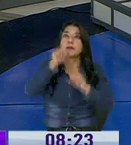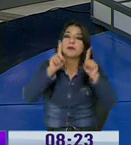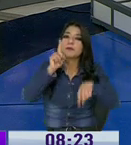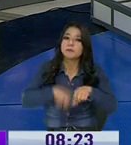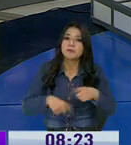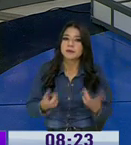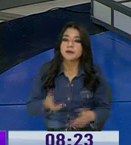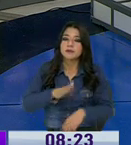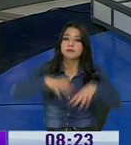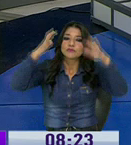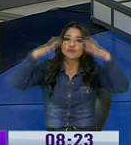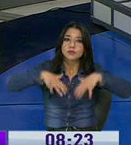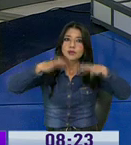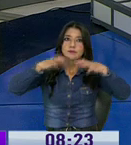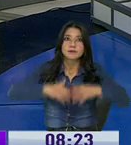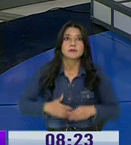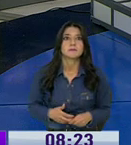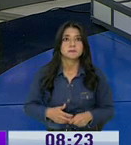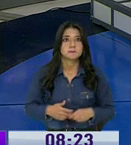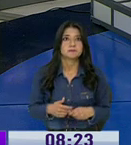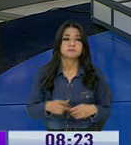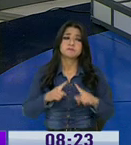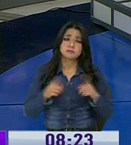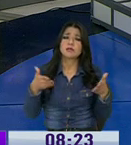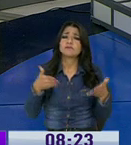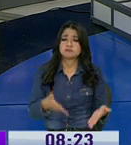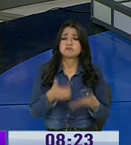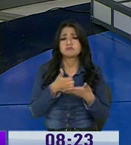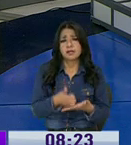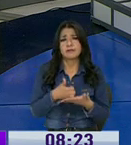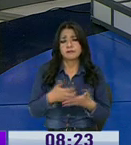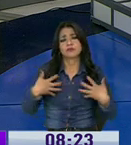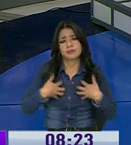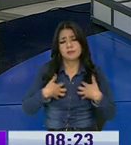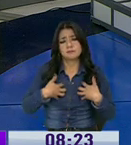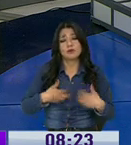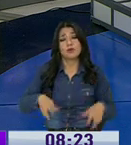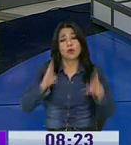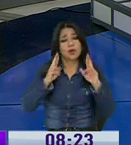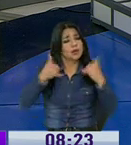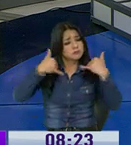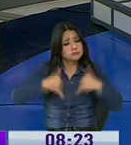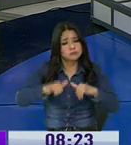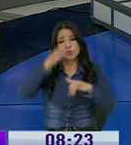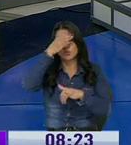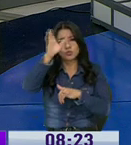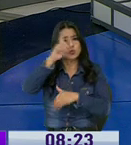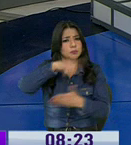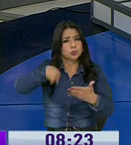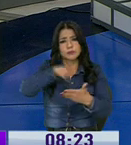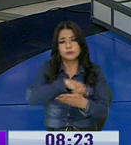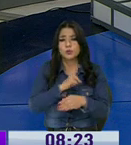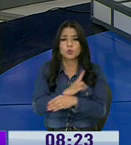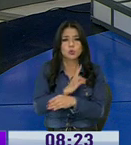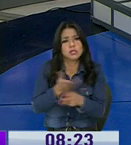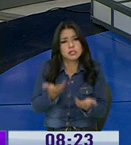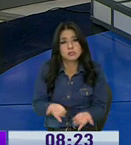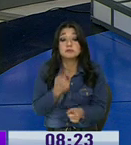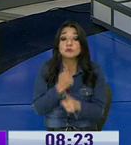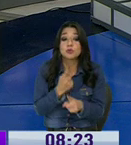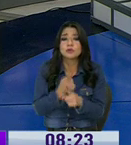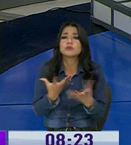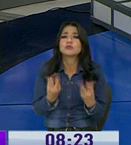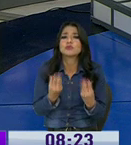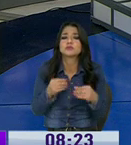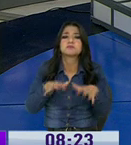ni tampoco los fuegos pirotécnicos. De todas maneras favoreció a los animalitos. Exactamente. Esperemos que esto se haga cultura y ya no se utilice tanto, porque por eso hay un montón